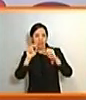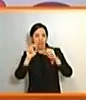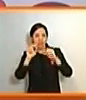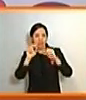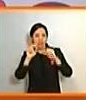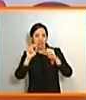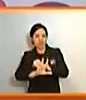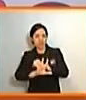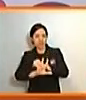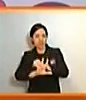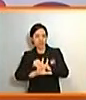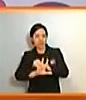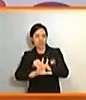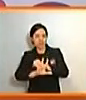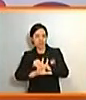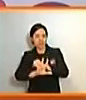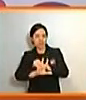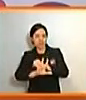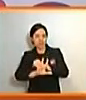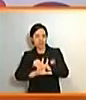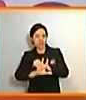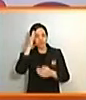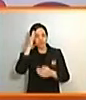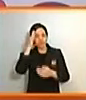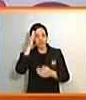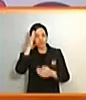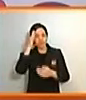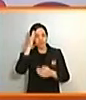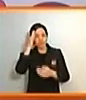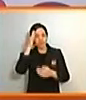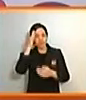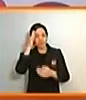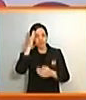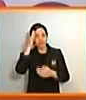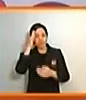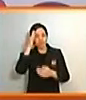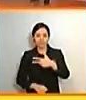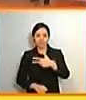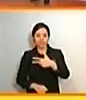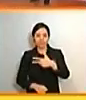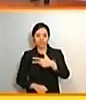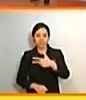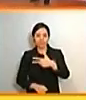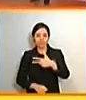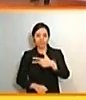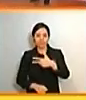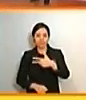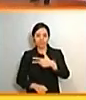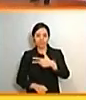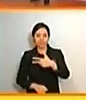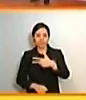3. Así que atentos todos, vamos a conocer el primer número ganador. Y este es